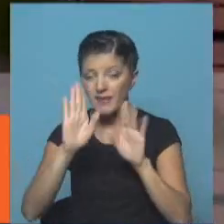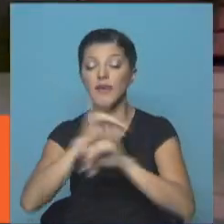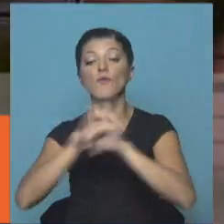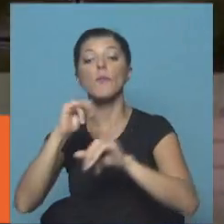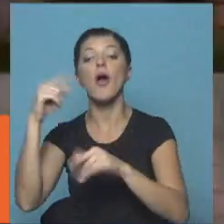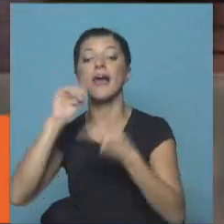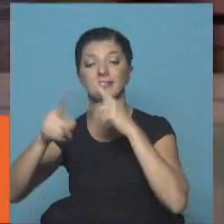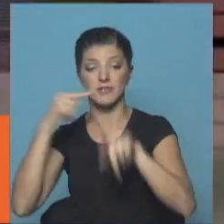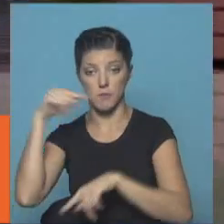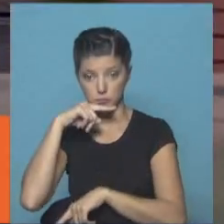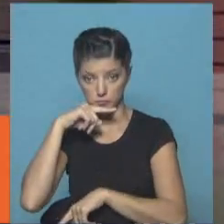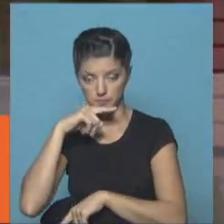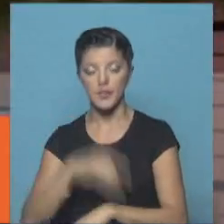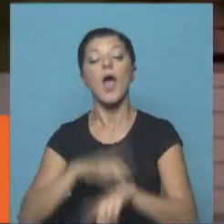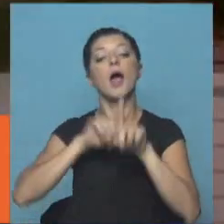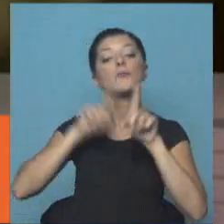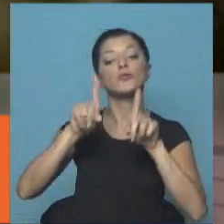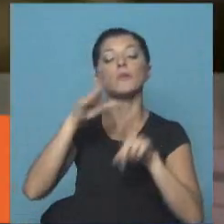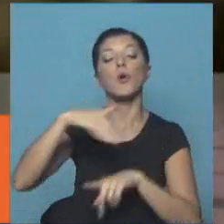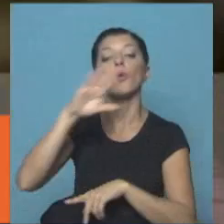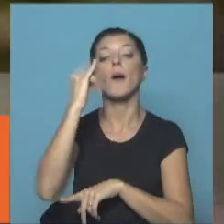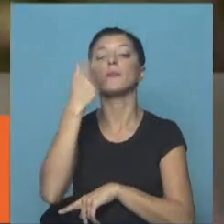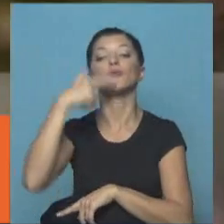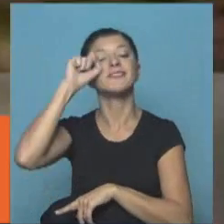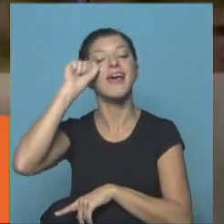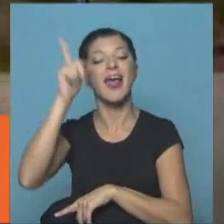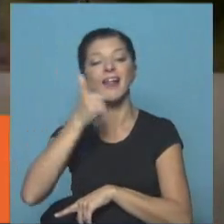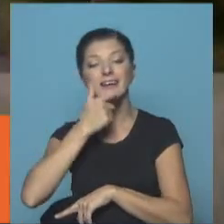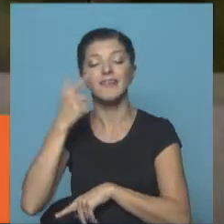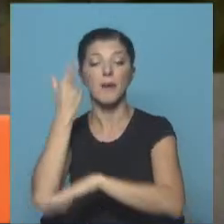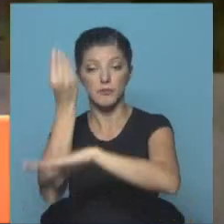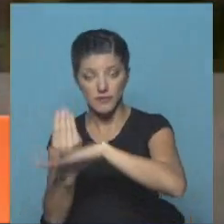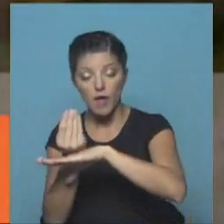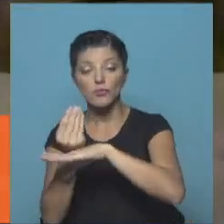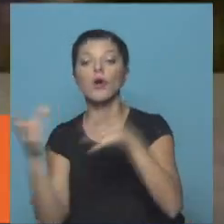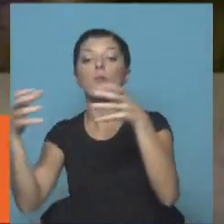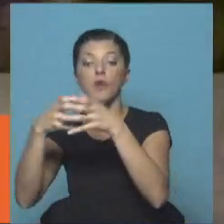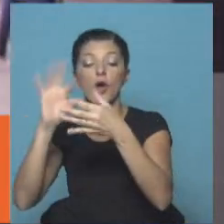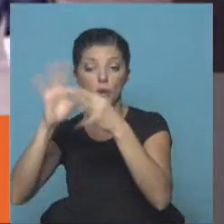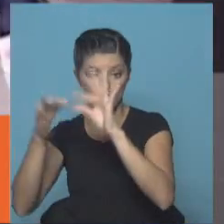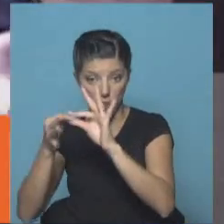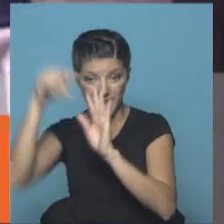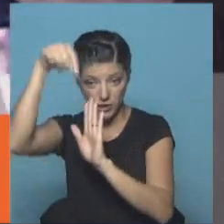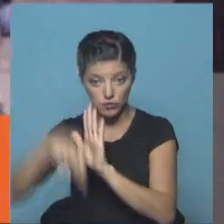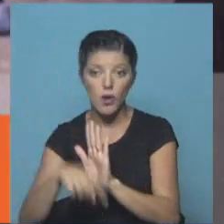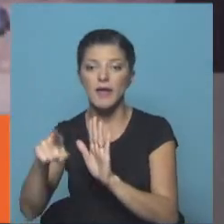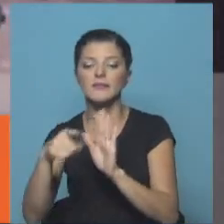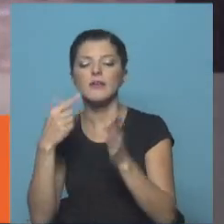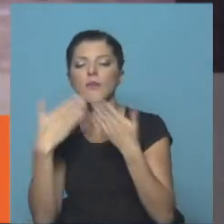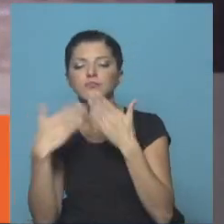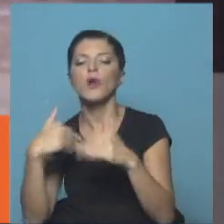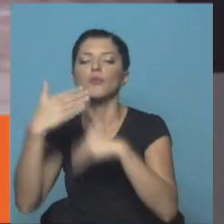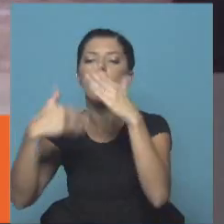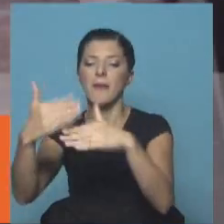A la par, en Bruselas, se reunían delegados del bloque europeo y el Cono Sur, quienes destacaban avances en las